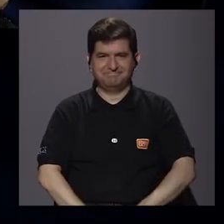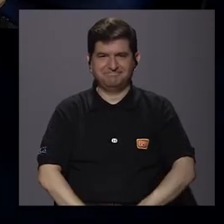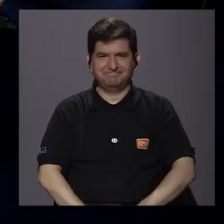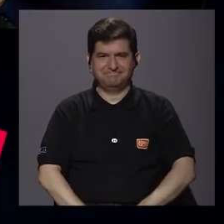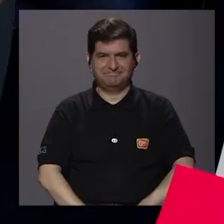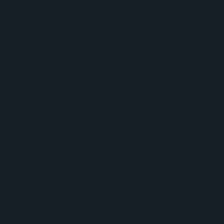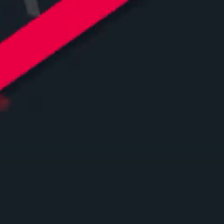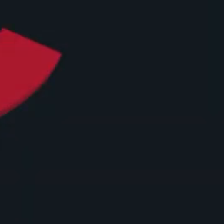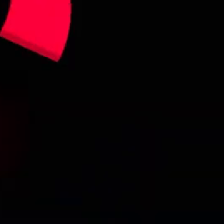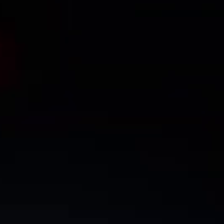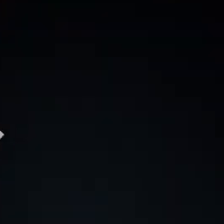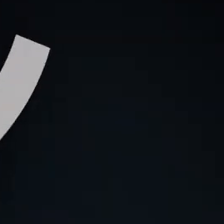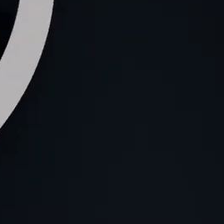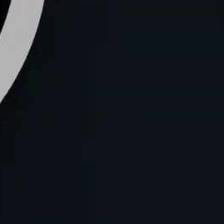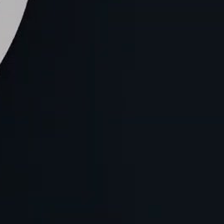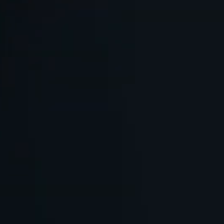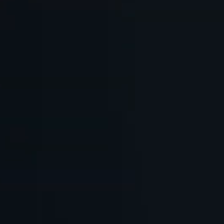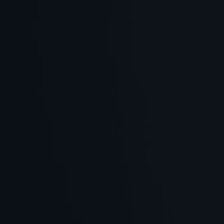a